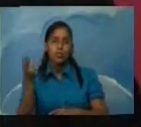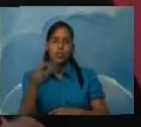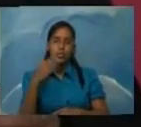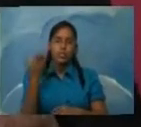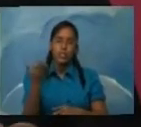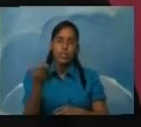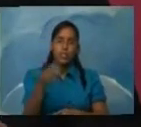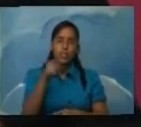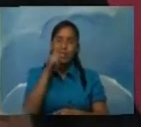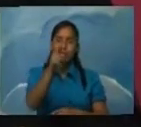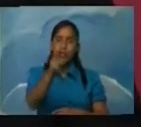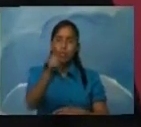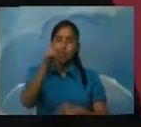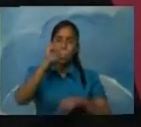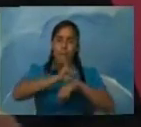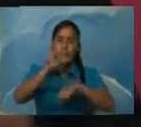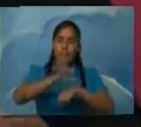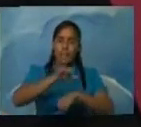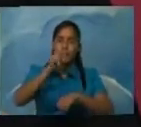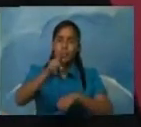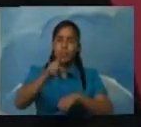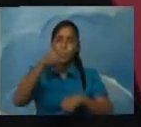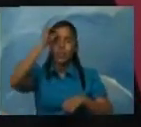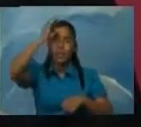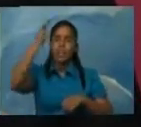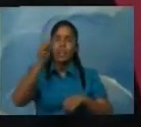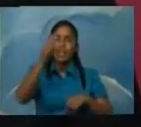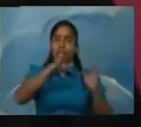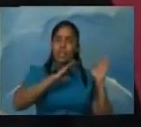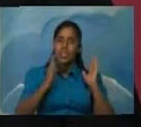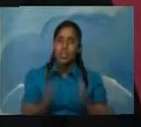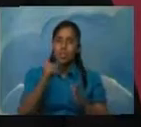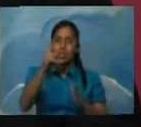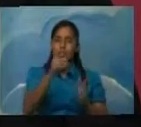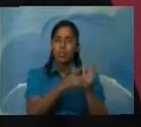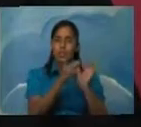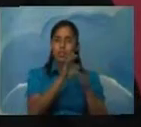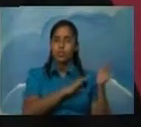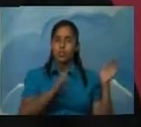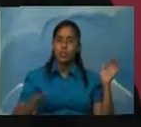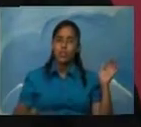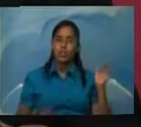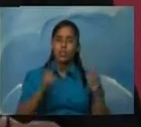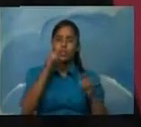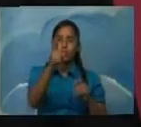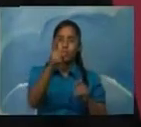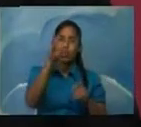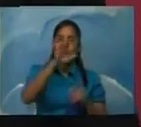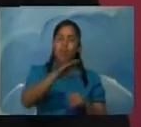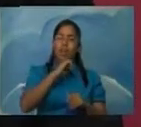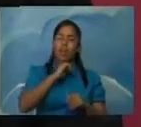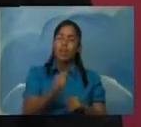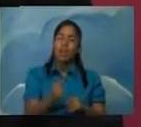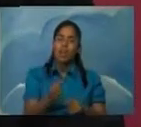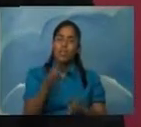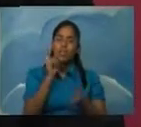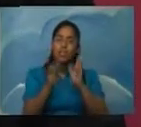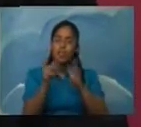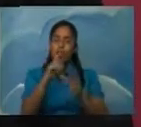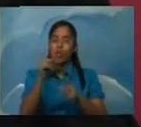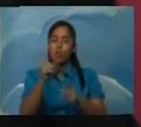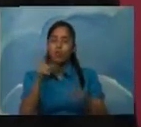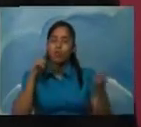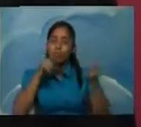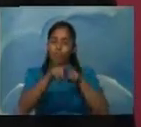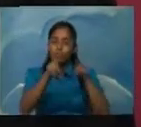que usted en la iglesia, usted que ha creído en el Señor Jesucristo como su Mesías, usted es trigo y no es cizaña?